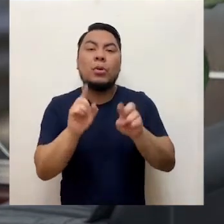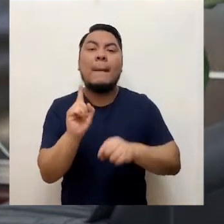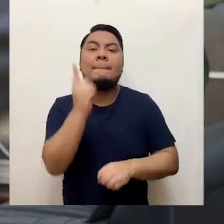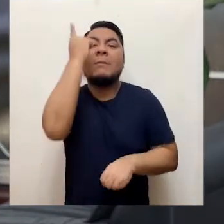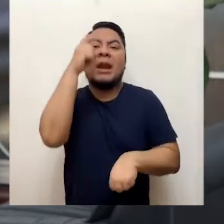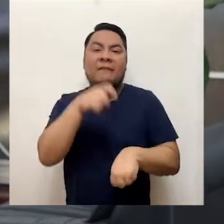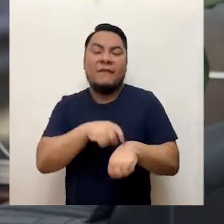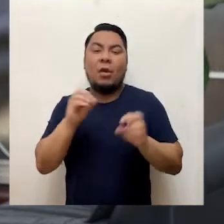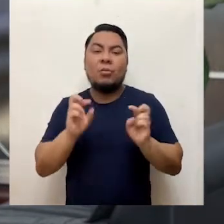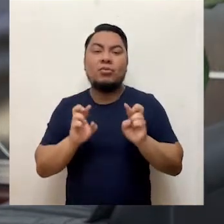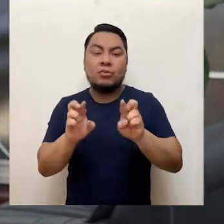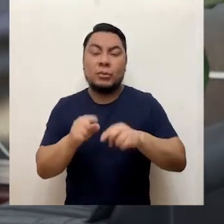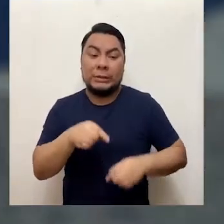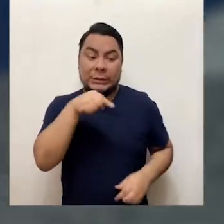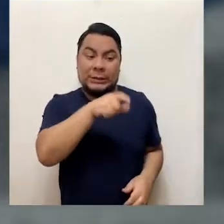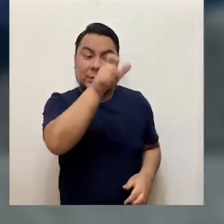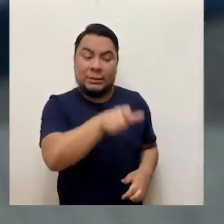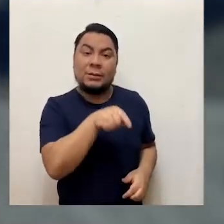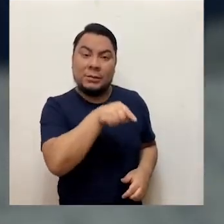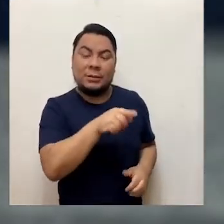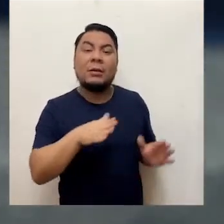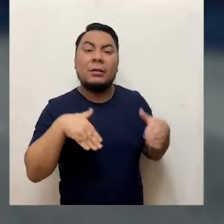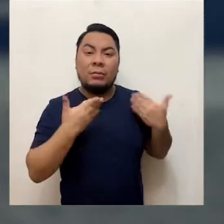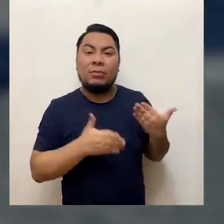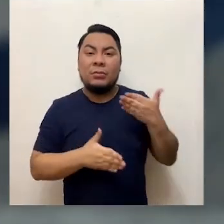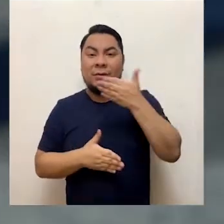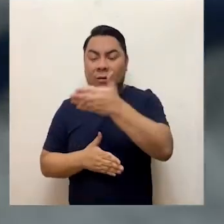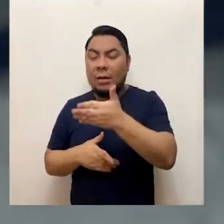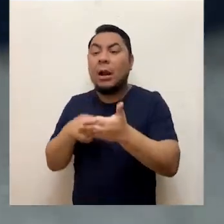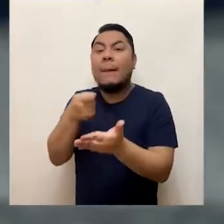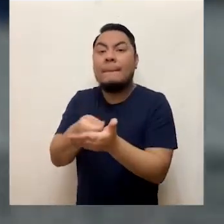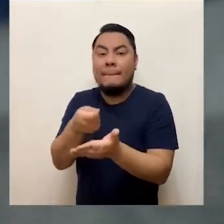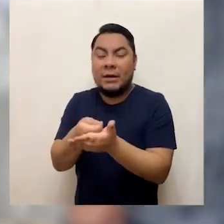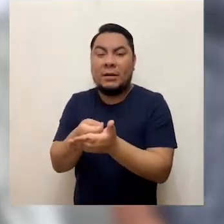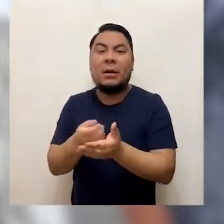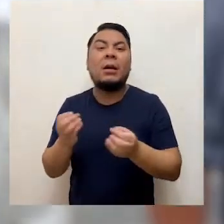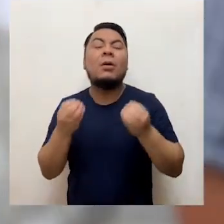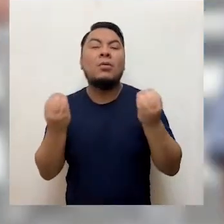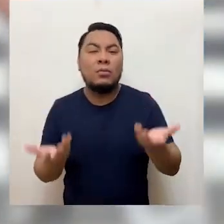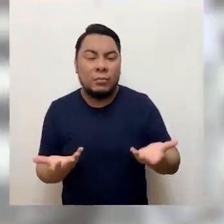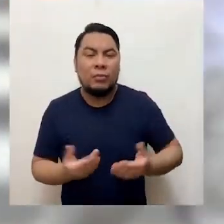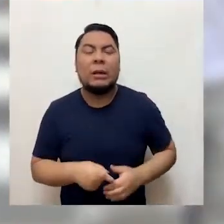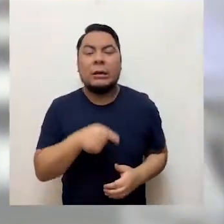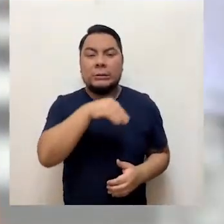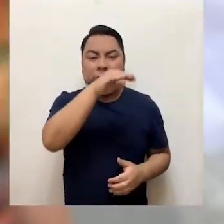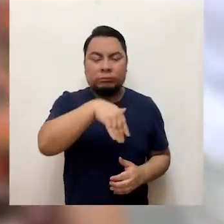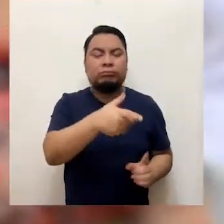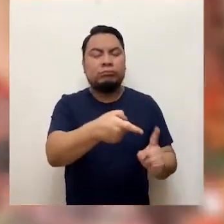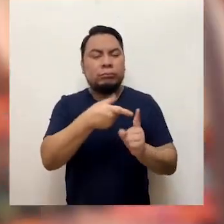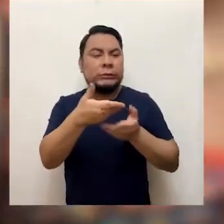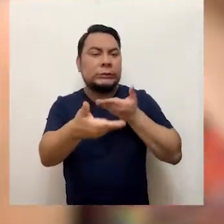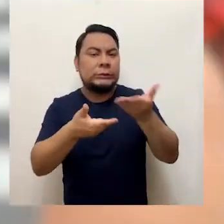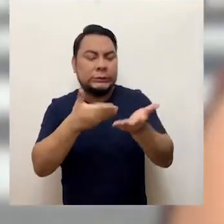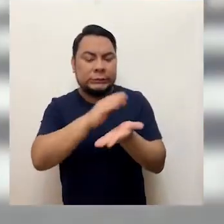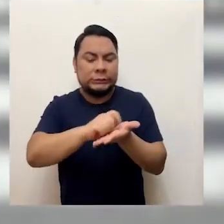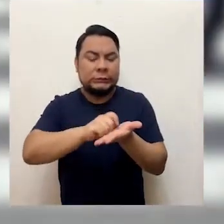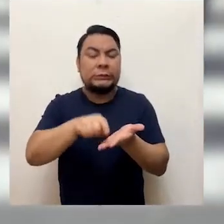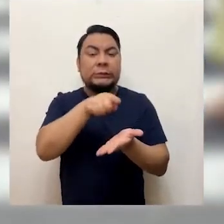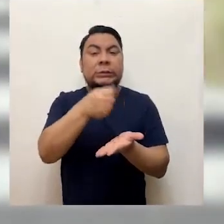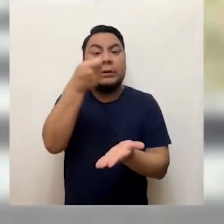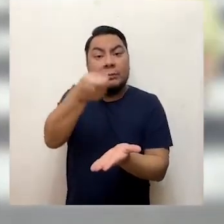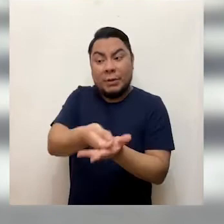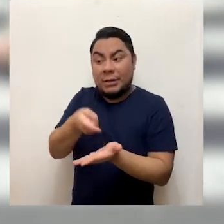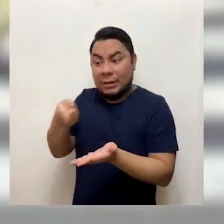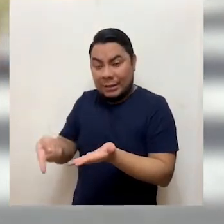una verdadera oportunidad para que el investigado pueda efectuar el pago, que puede ser a través de un fraccionamiento, además del pago de